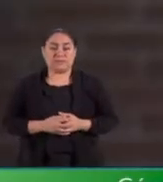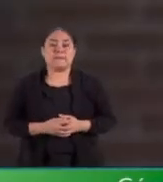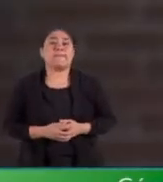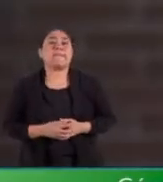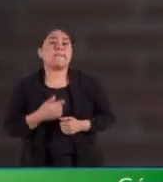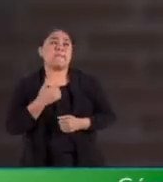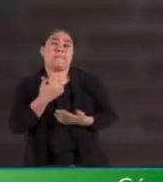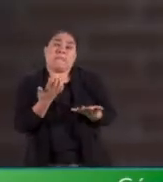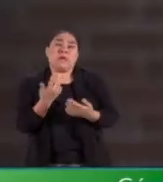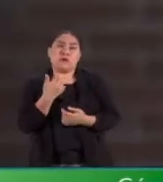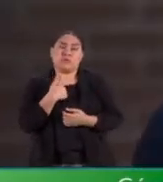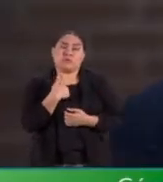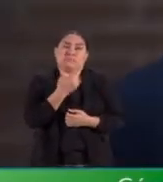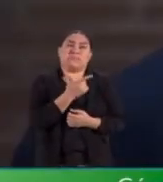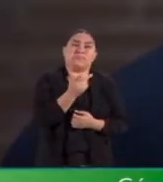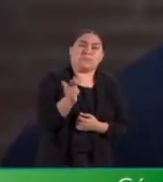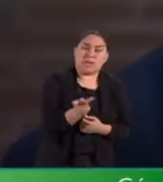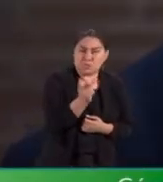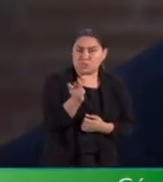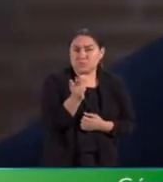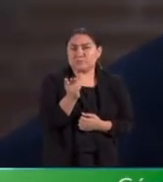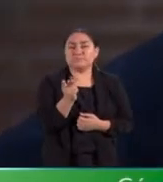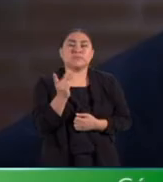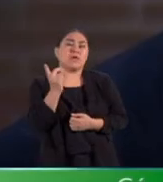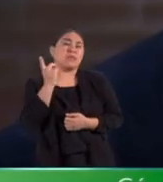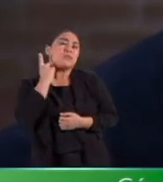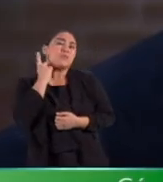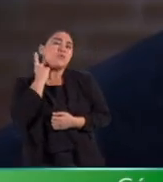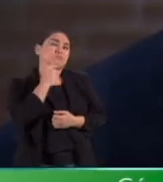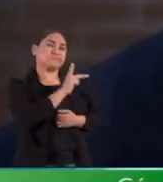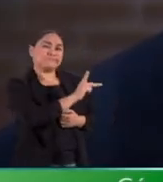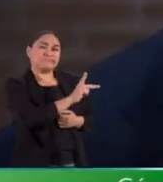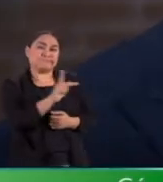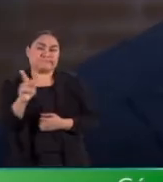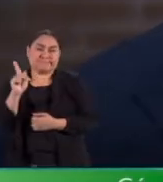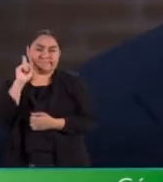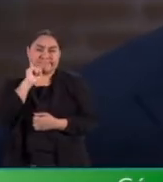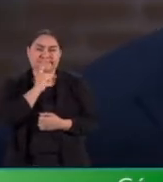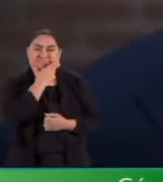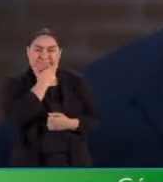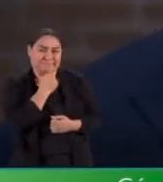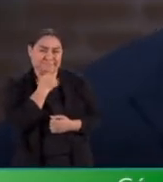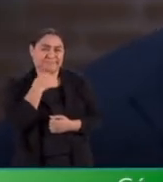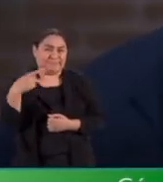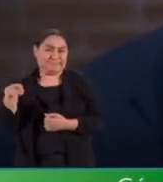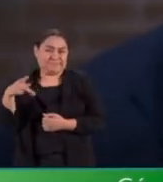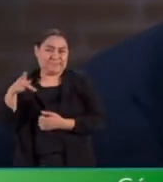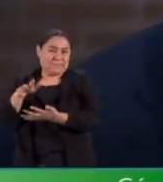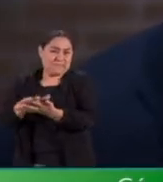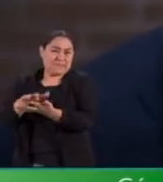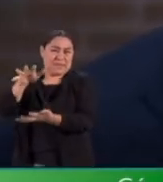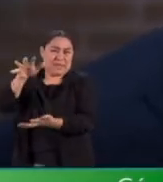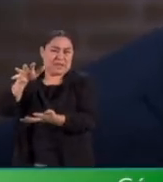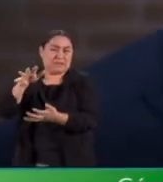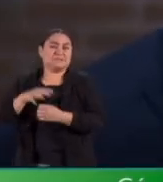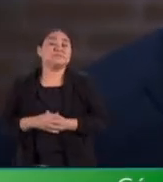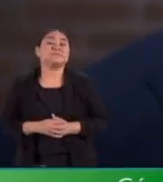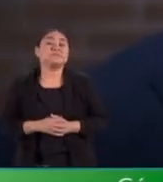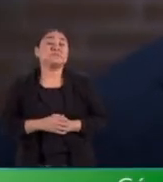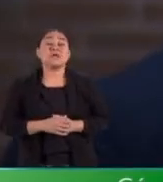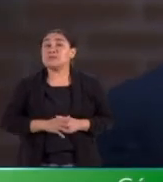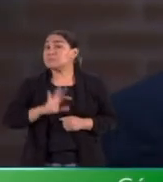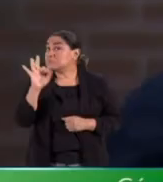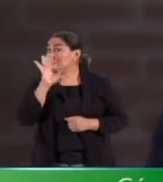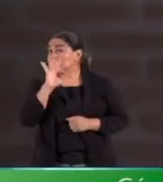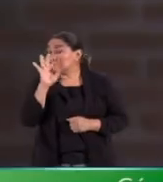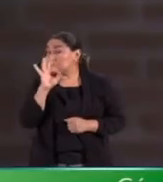yo les pregunto, diputadas y diputados de la mayoría, si hoy no